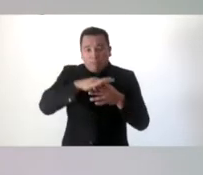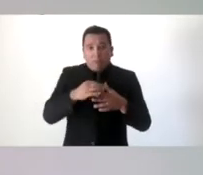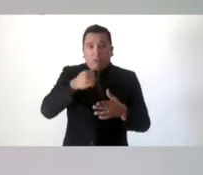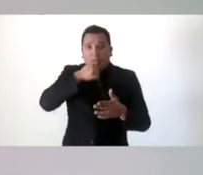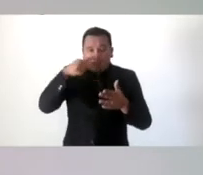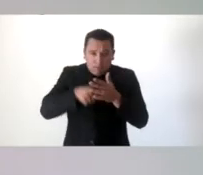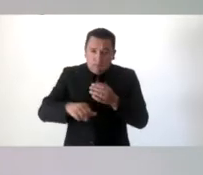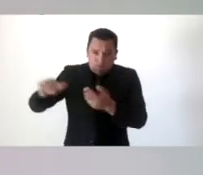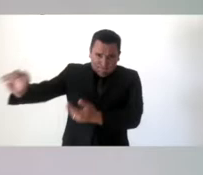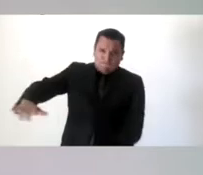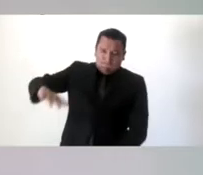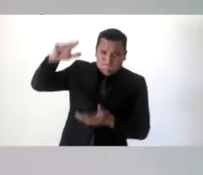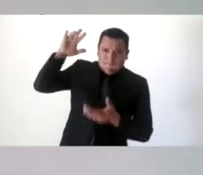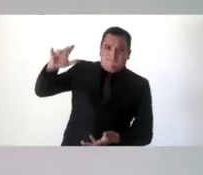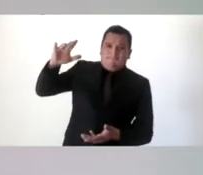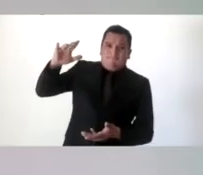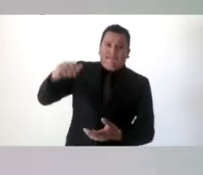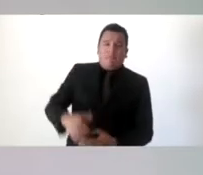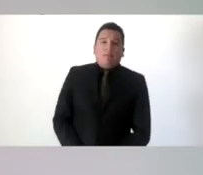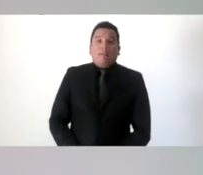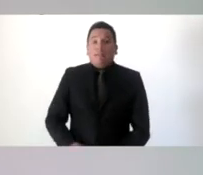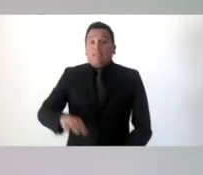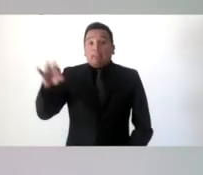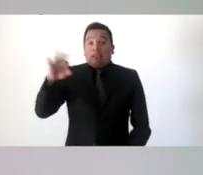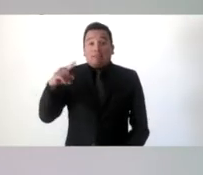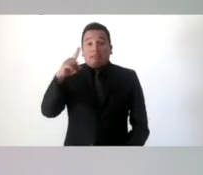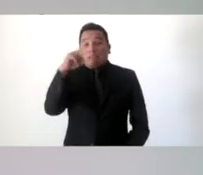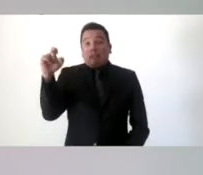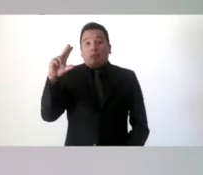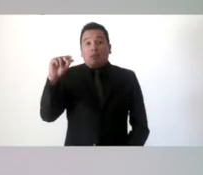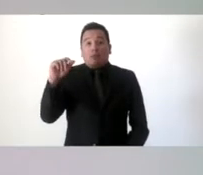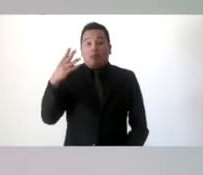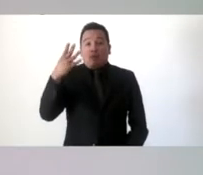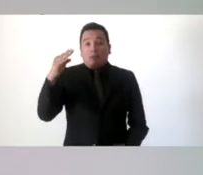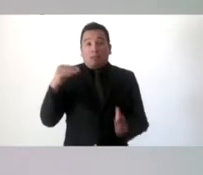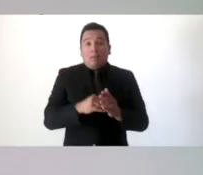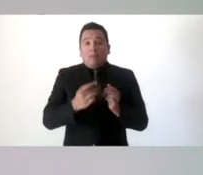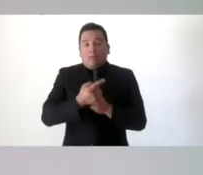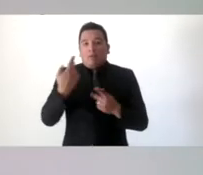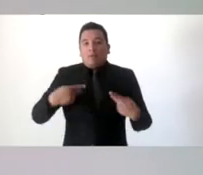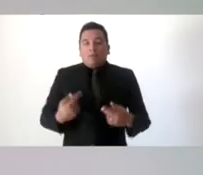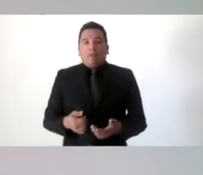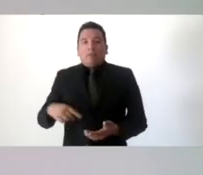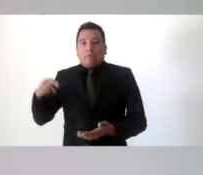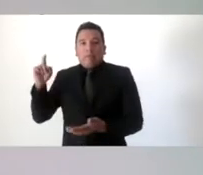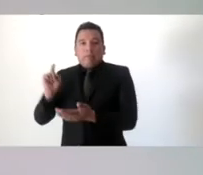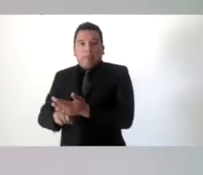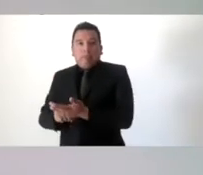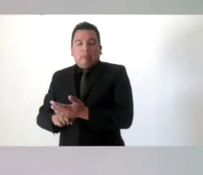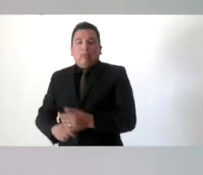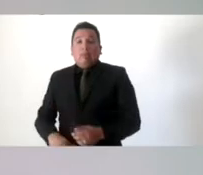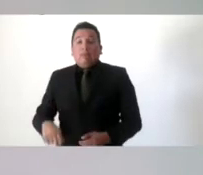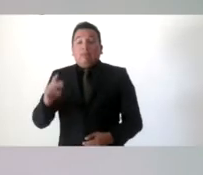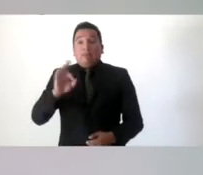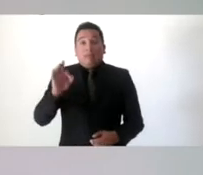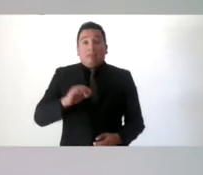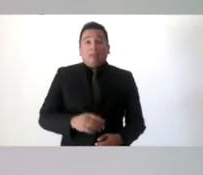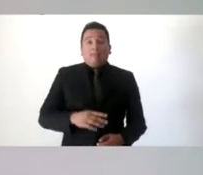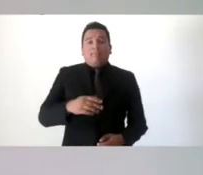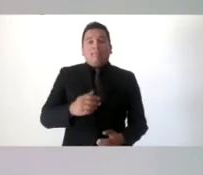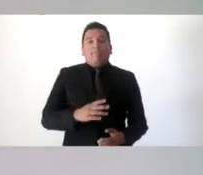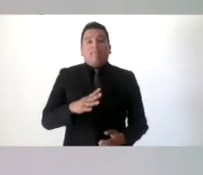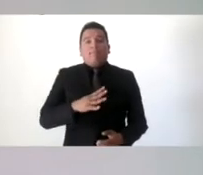extranjero. Pudieron haber sido 184,000, que eran los que teníamos registrados para votar, pero pudieron haber sido